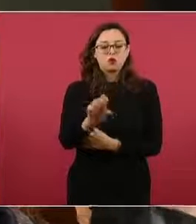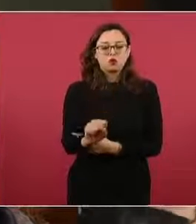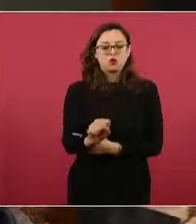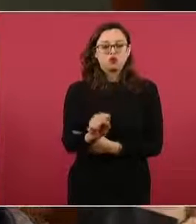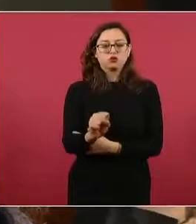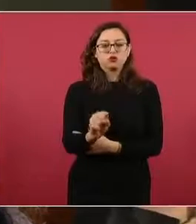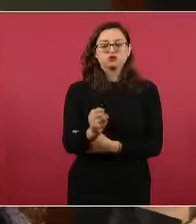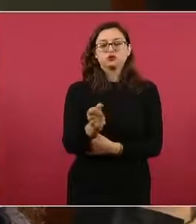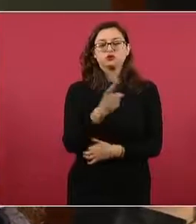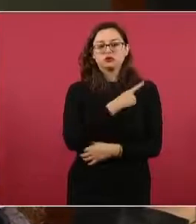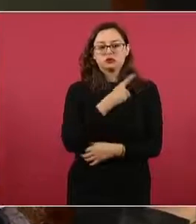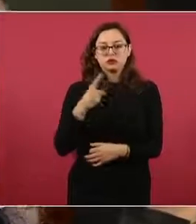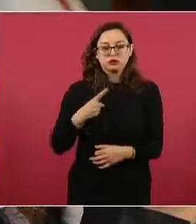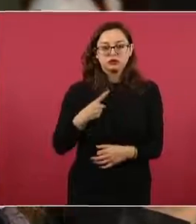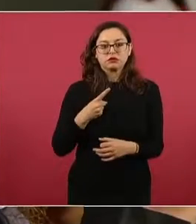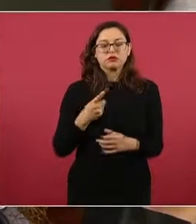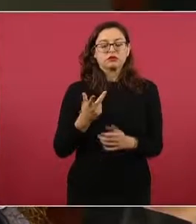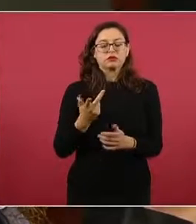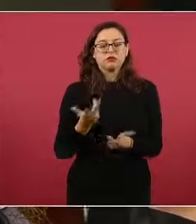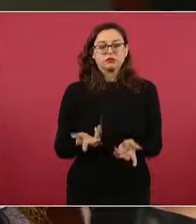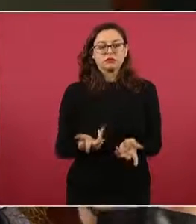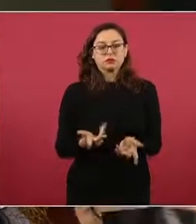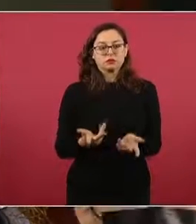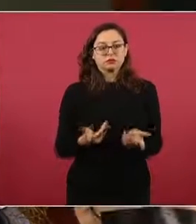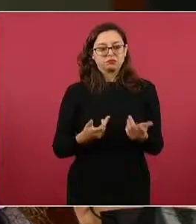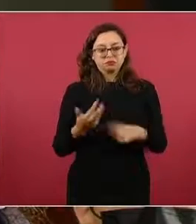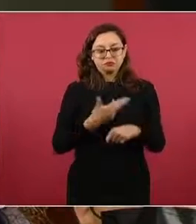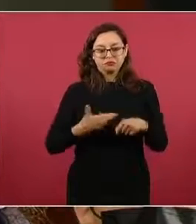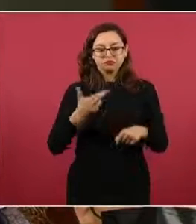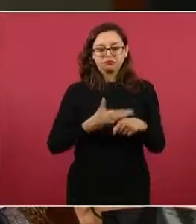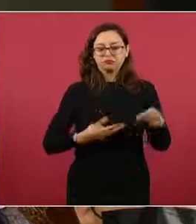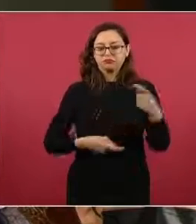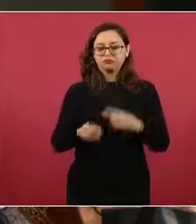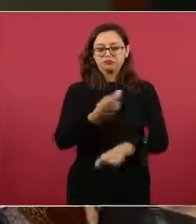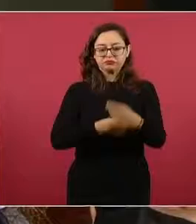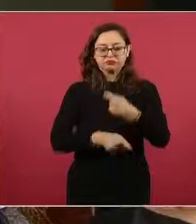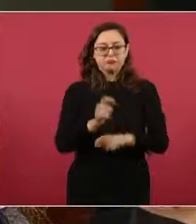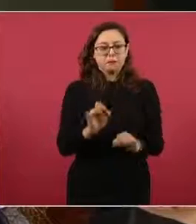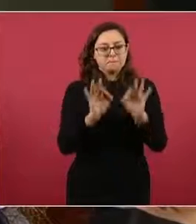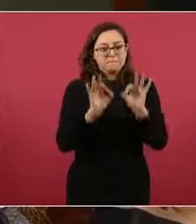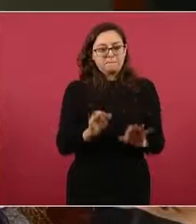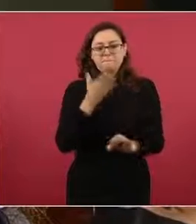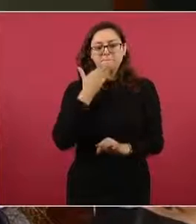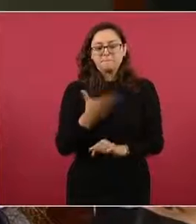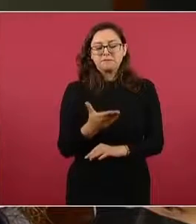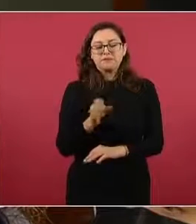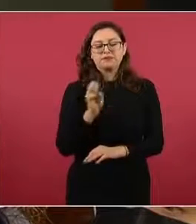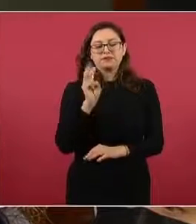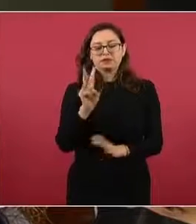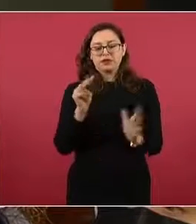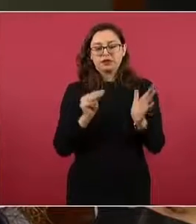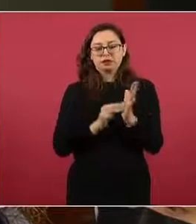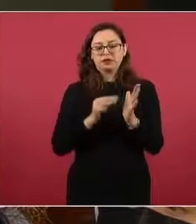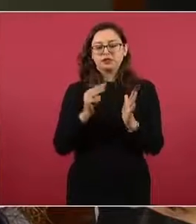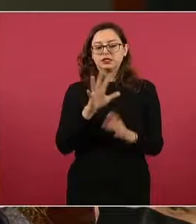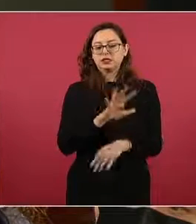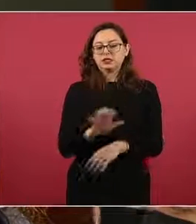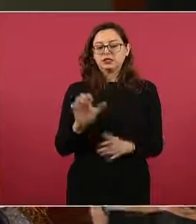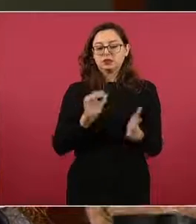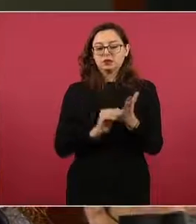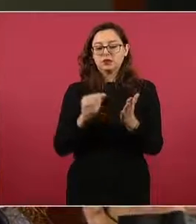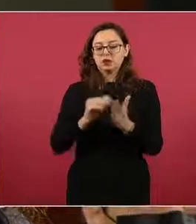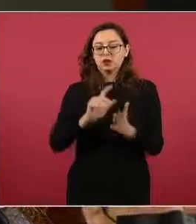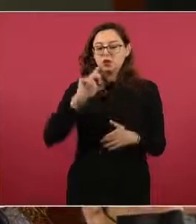deuda que fue exitosa, que se inyectaron 3,500 millones de dólares